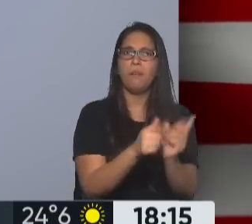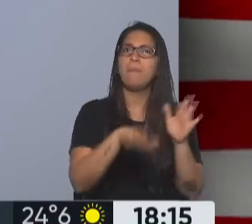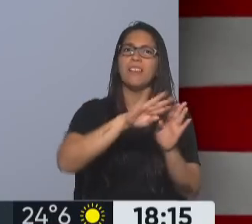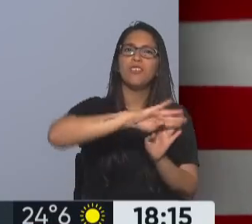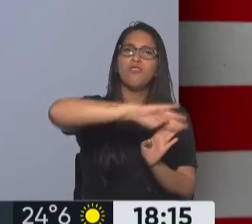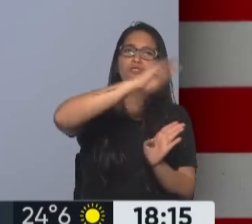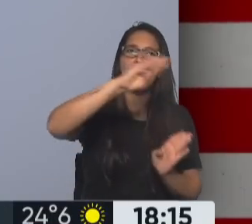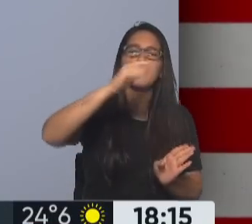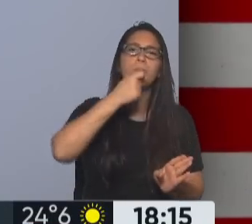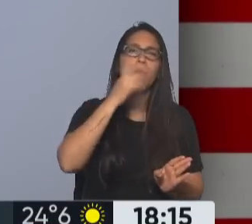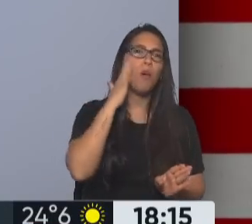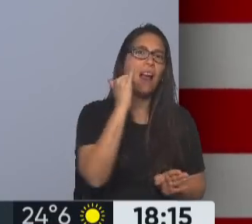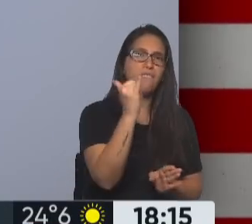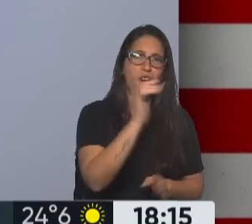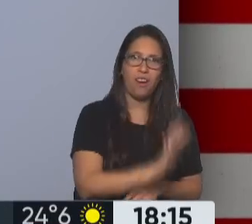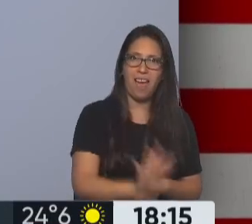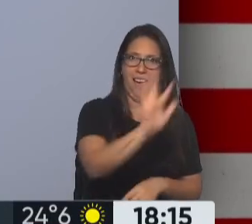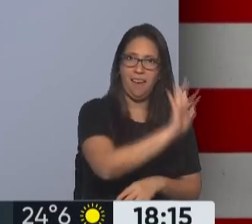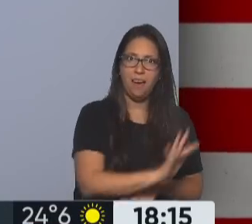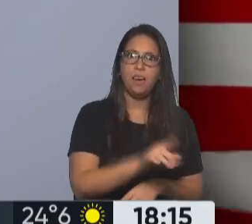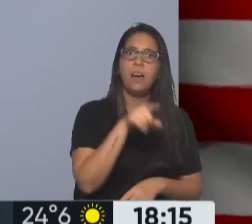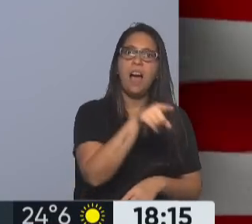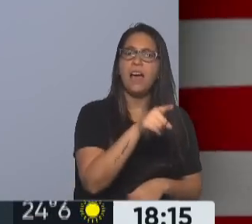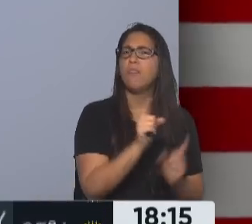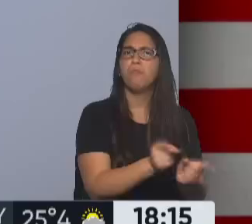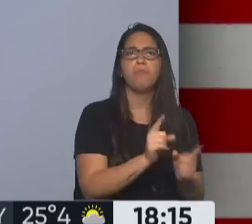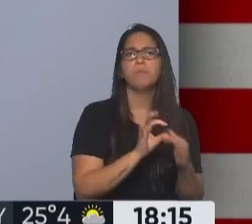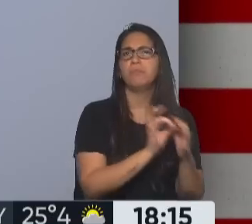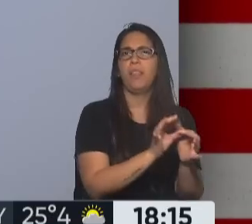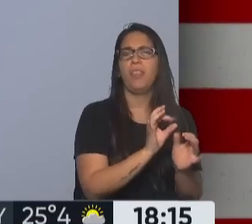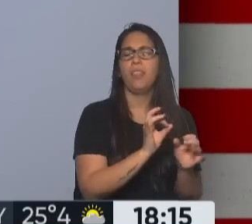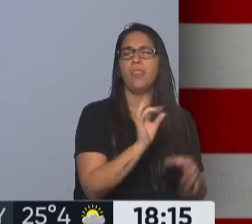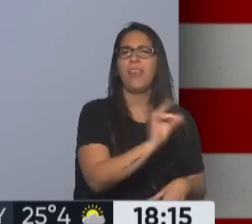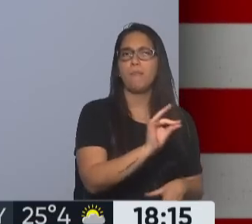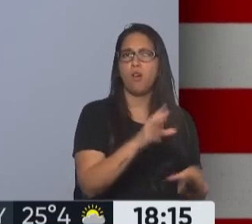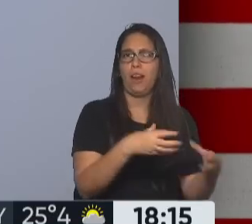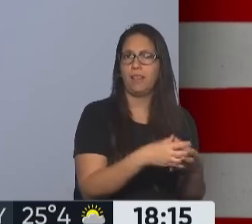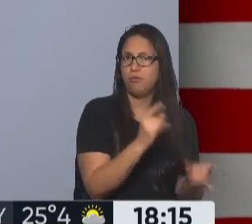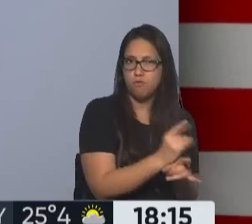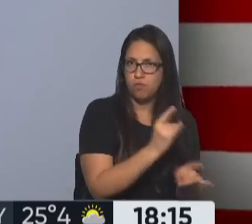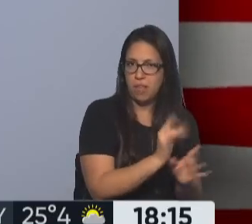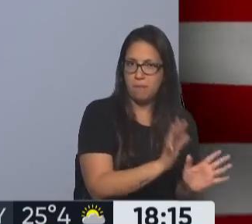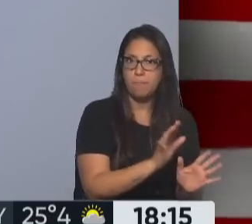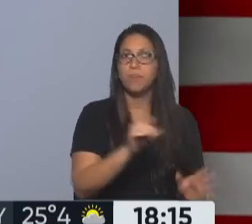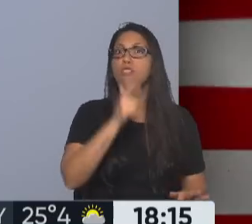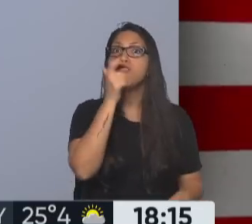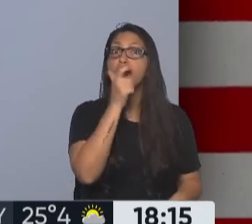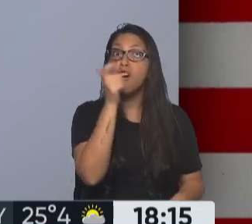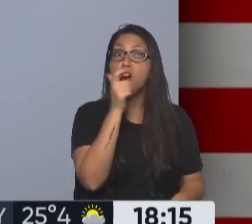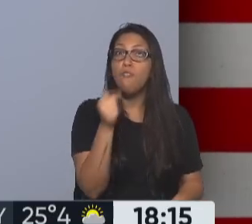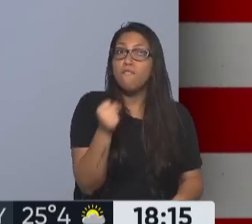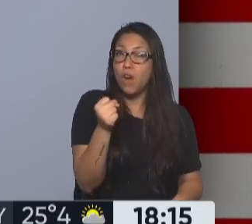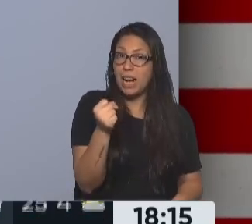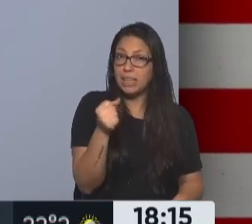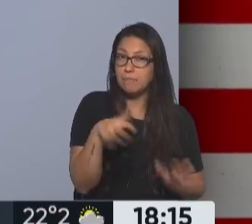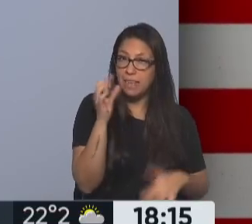oeste, sobre todo California, que vota mayoritariamente por los demócratas. Y lo que estamos viendo es en rojo